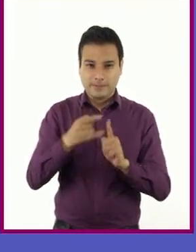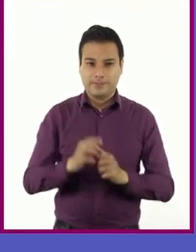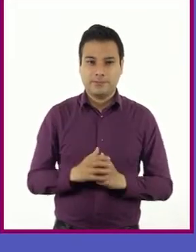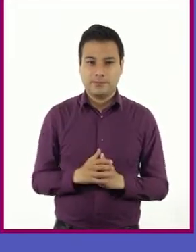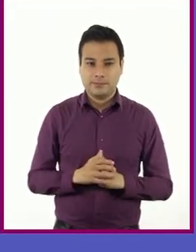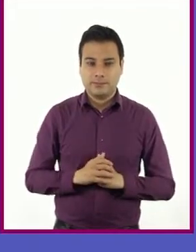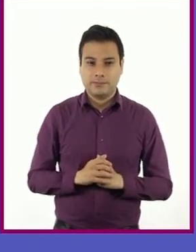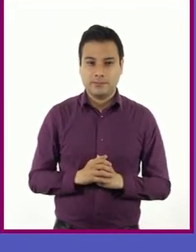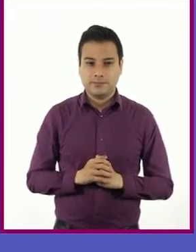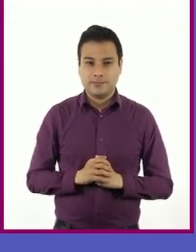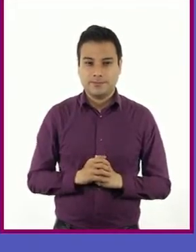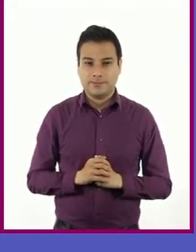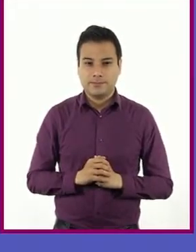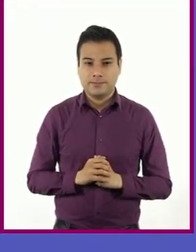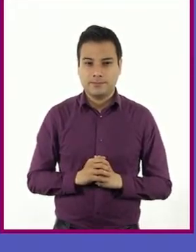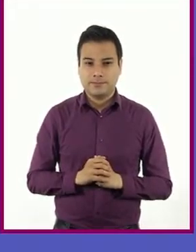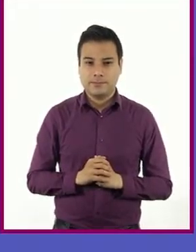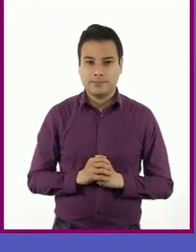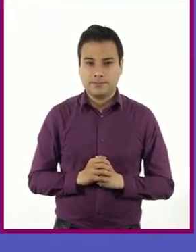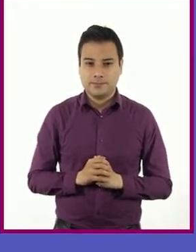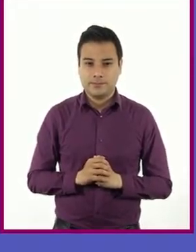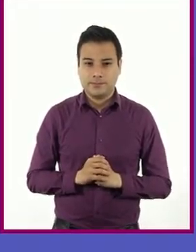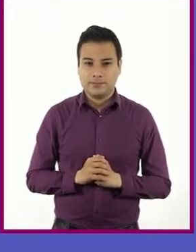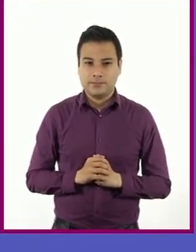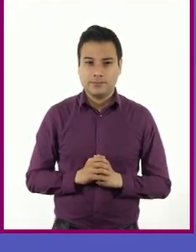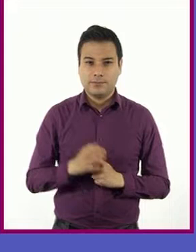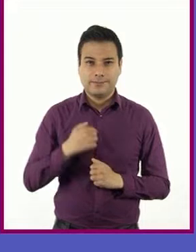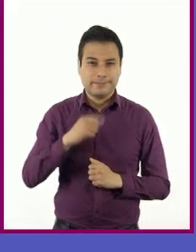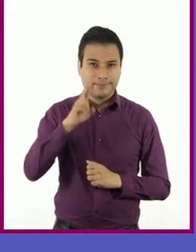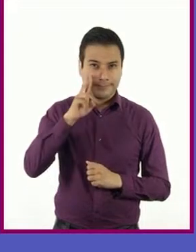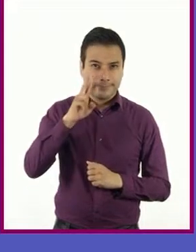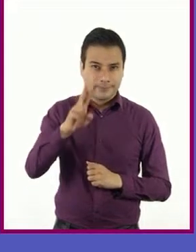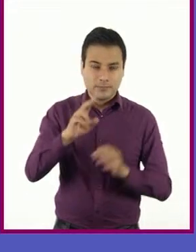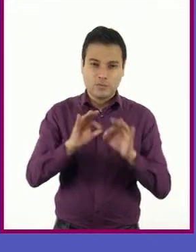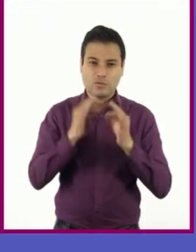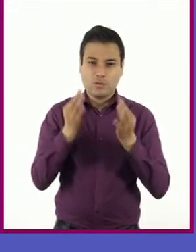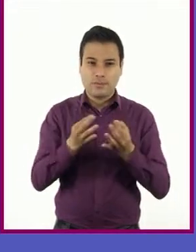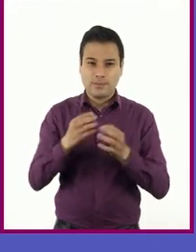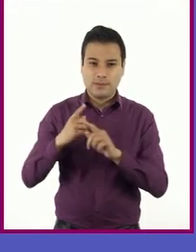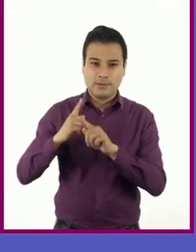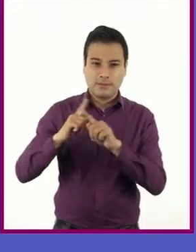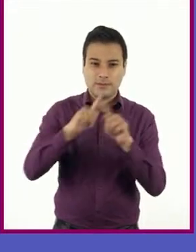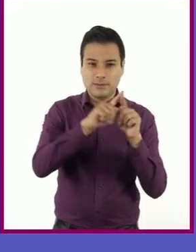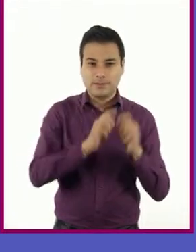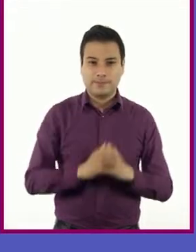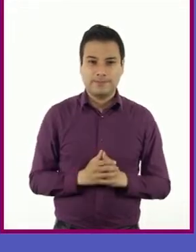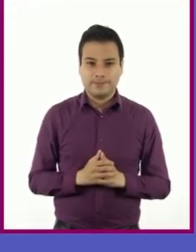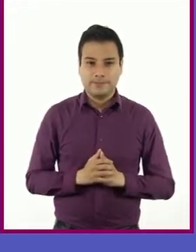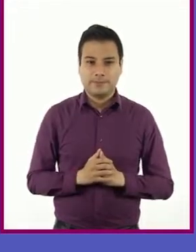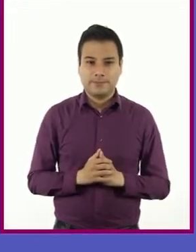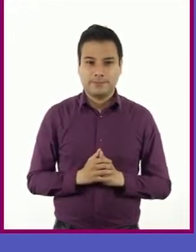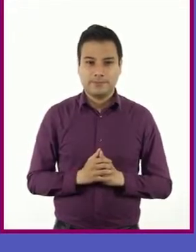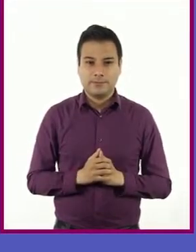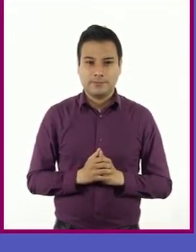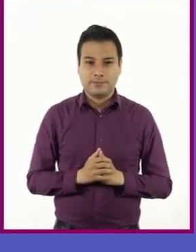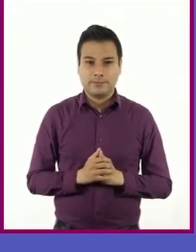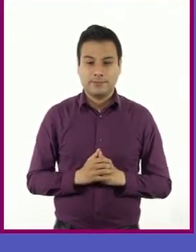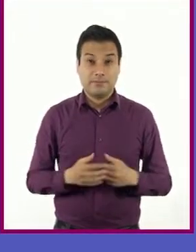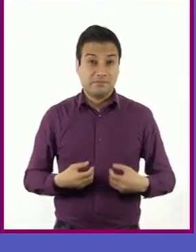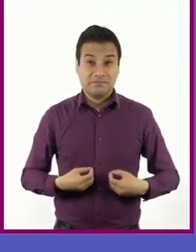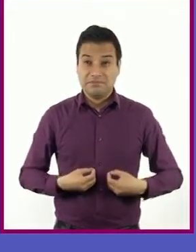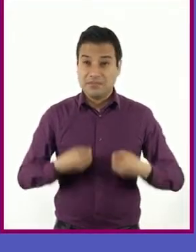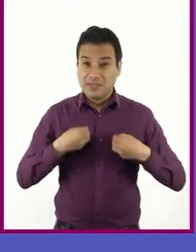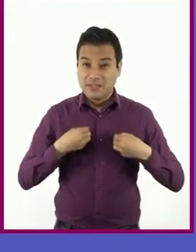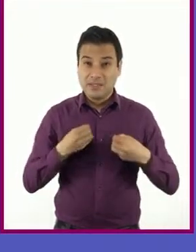asomarse de modo distinto a cuanto es ser y vida en la tierra.